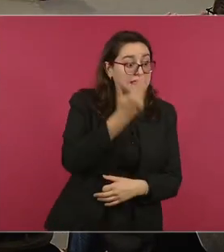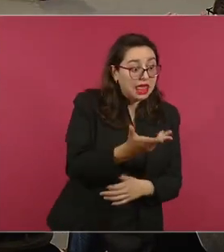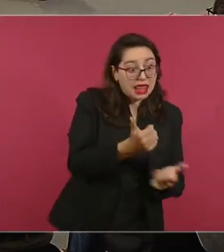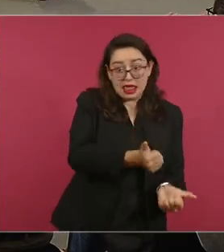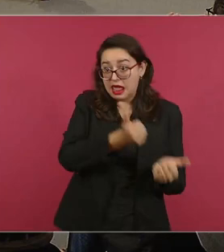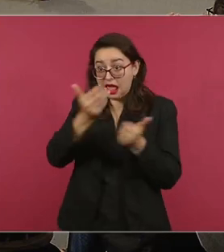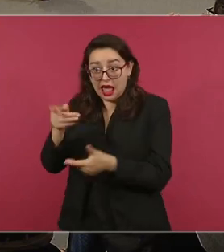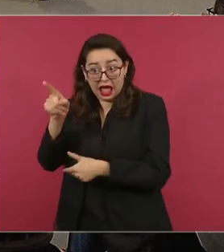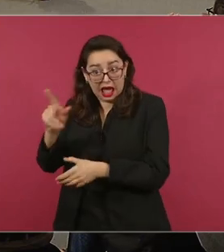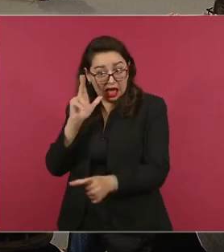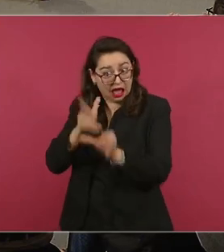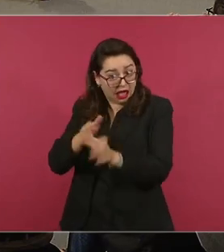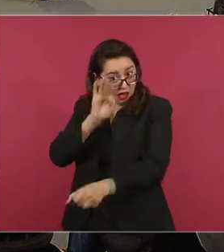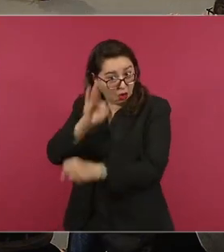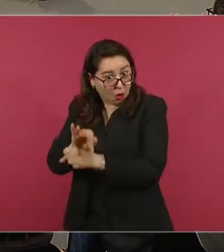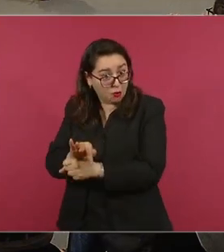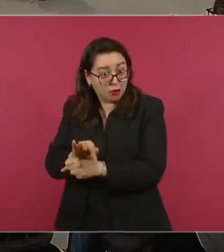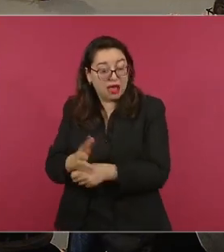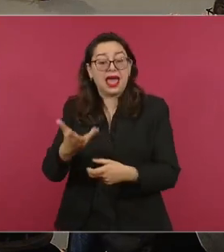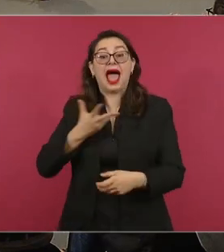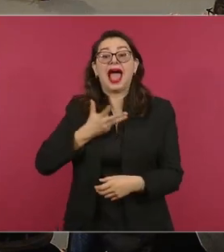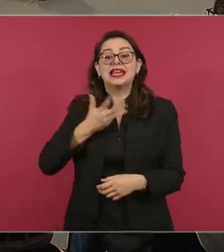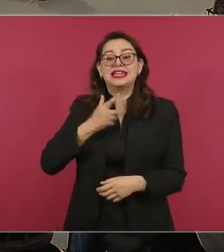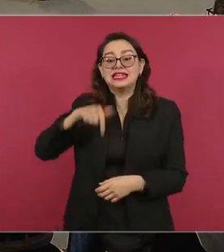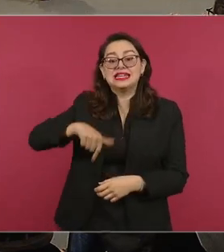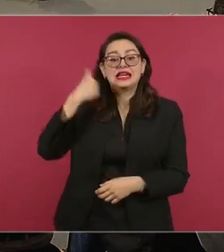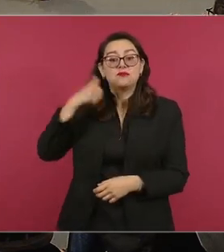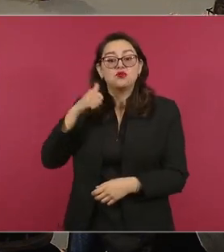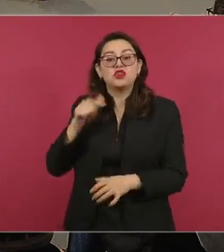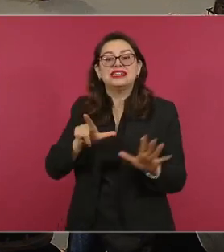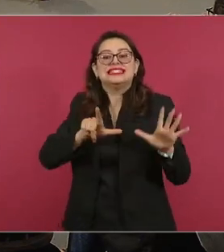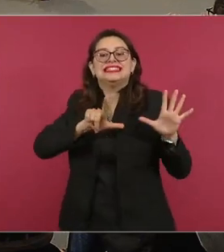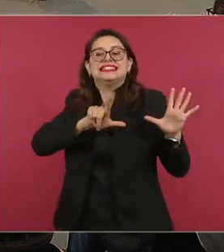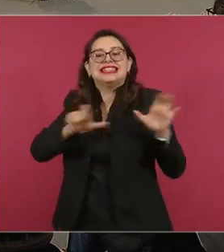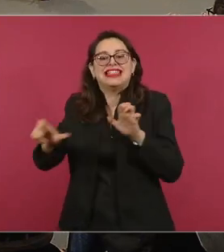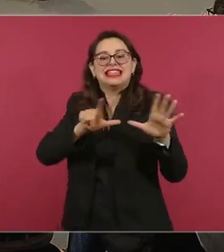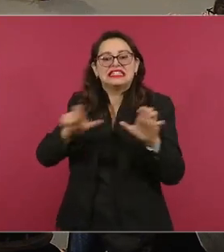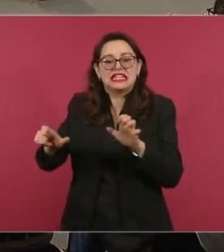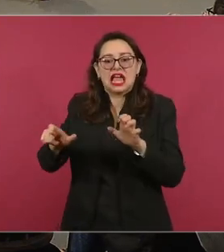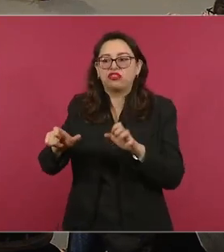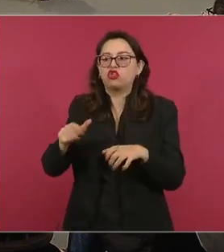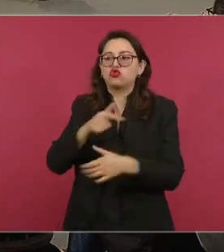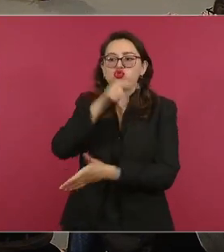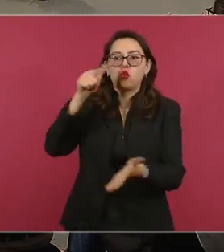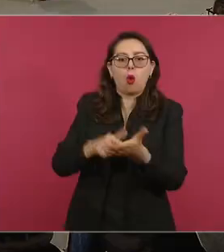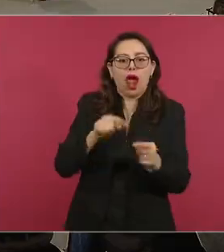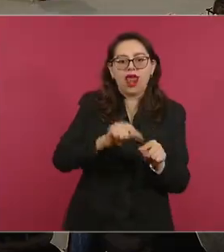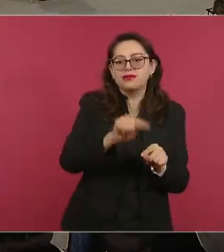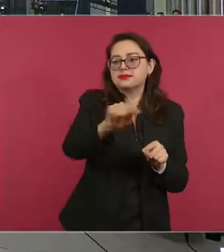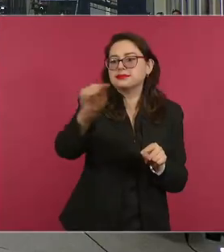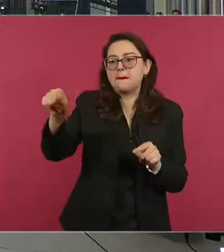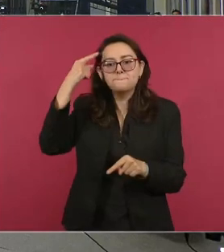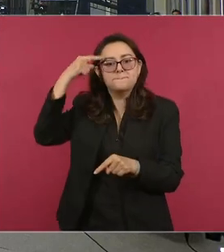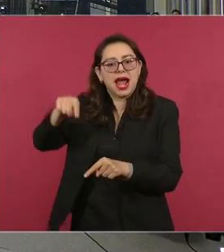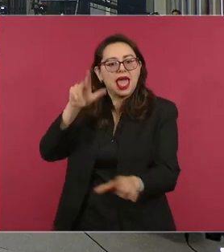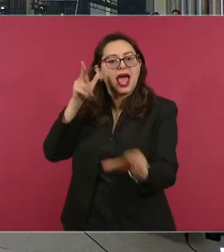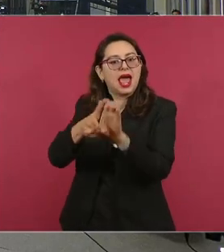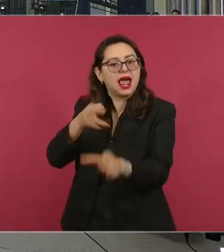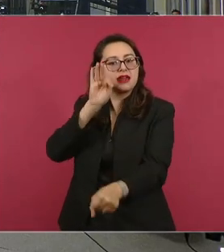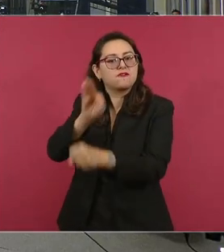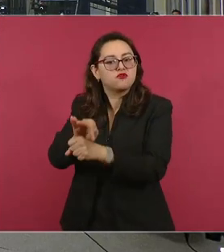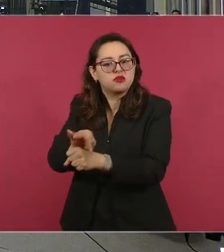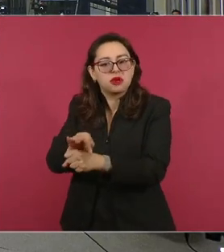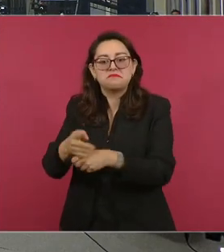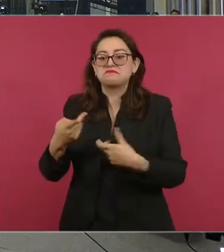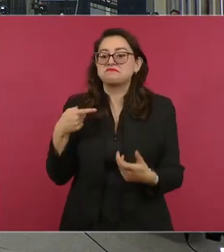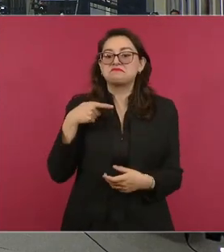que lo requiera, a uno de los 700 refugios temporales que están habilitados en todo el estado de Guerrero. Pero la atención se